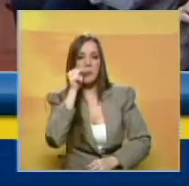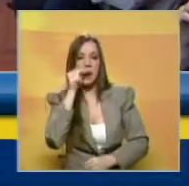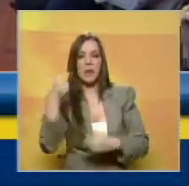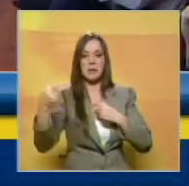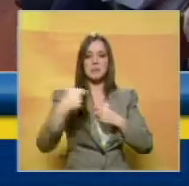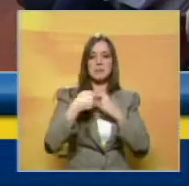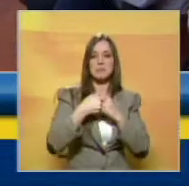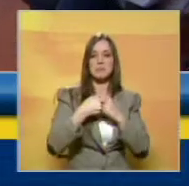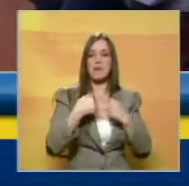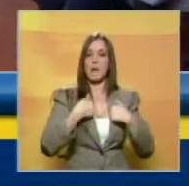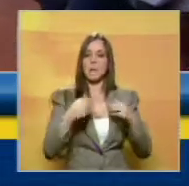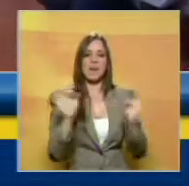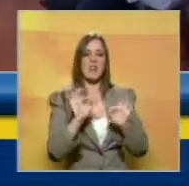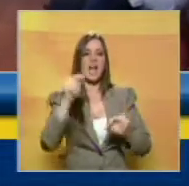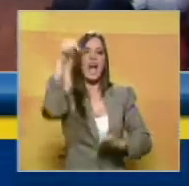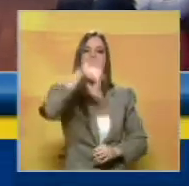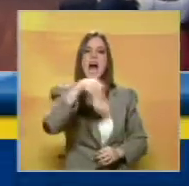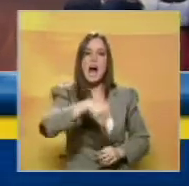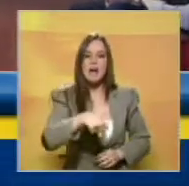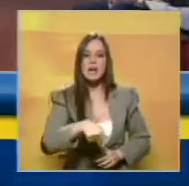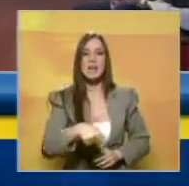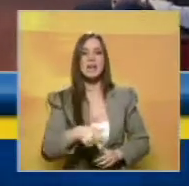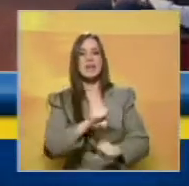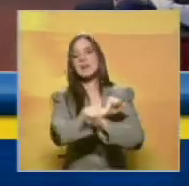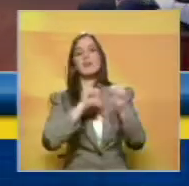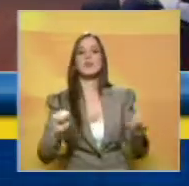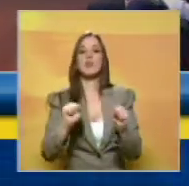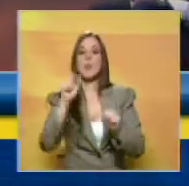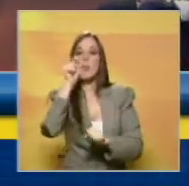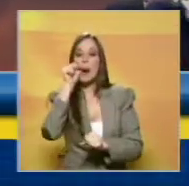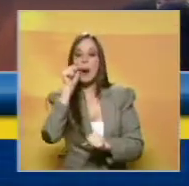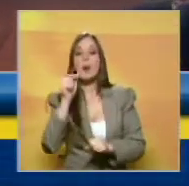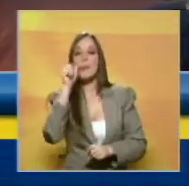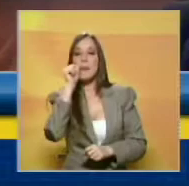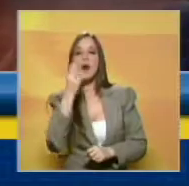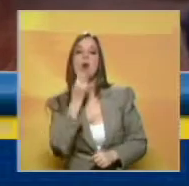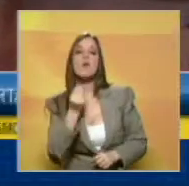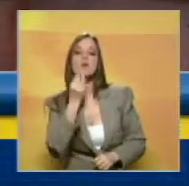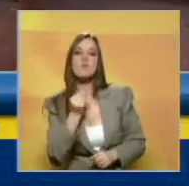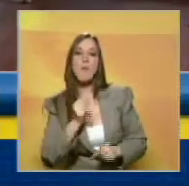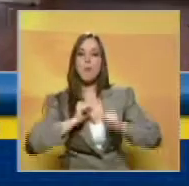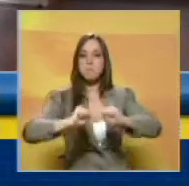no se puede meter nadie, pana, porque aquí el azote soy yo, mi papá es un chivo.